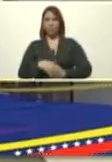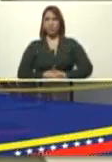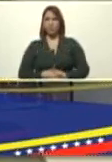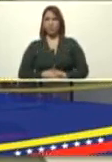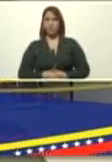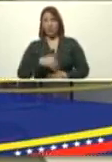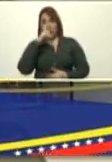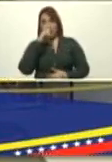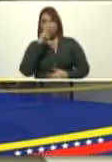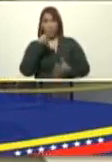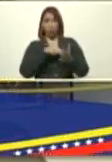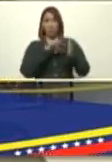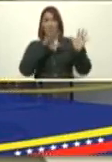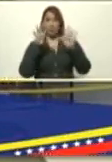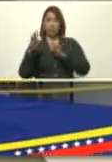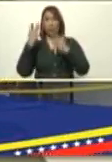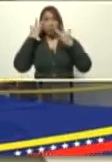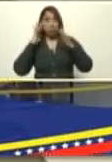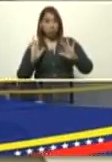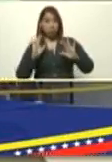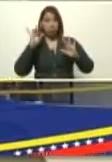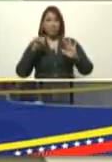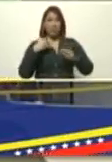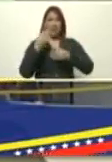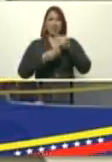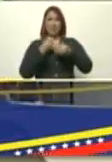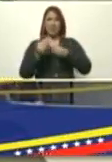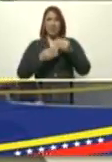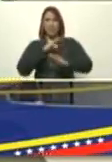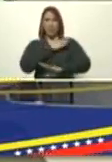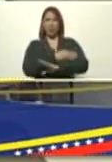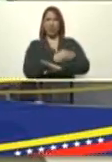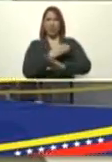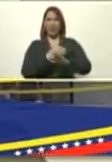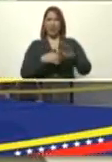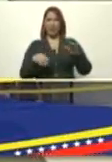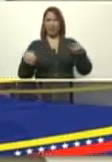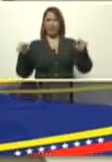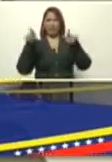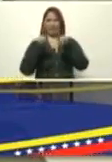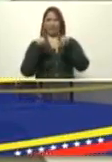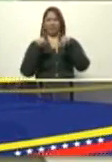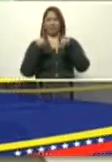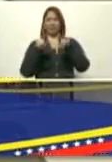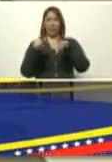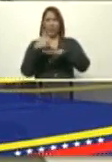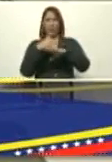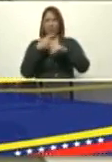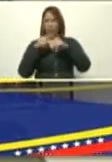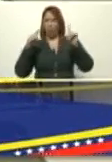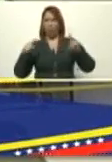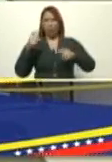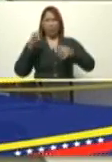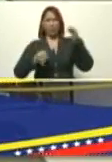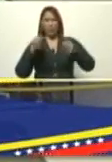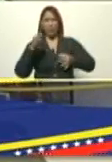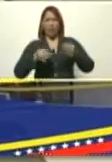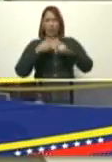Desde el año 2019, cuando pretendieron establecer un poder paralelo en Venezuela, gobierno paralelo, tribunales